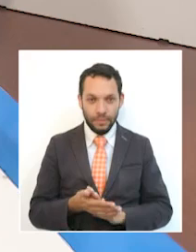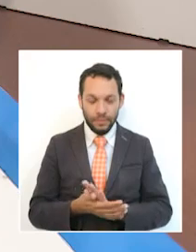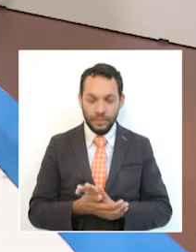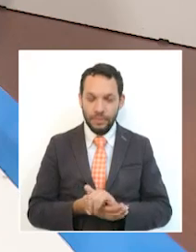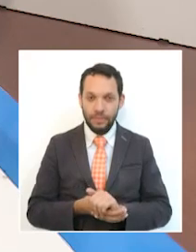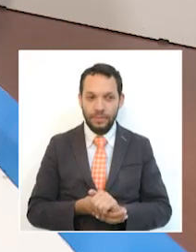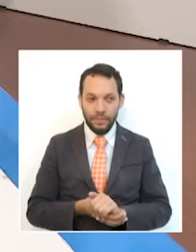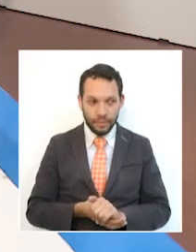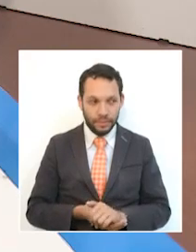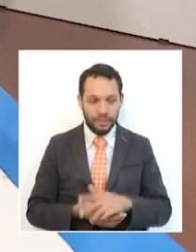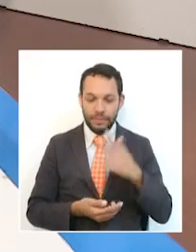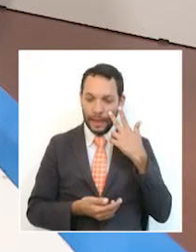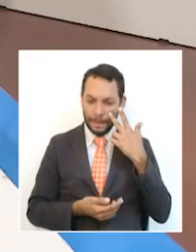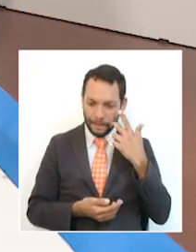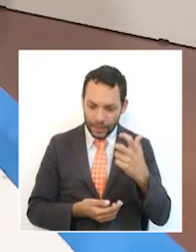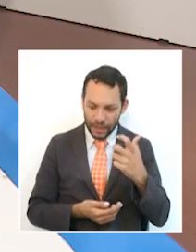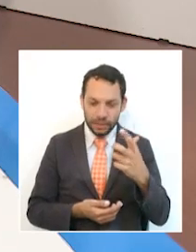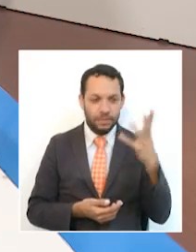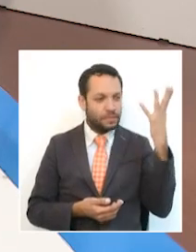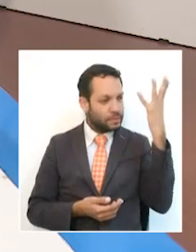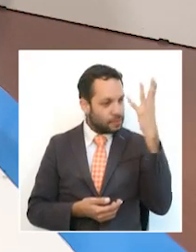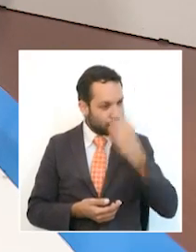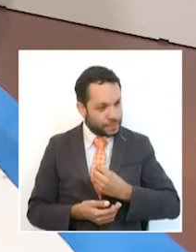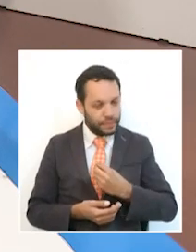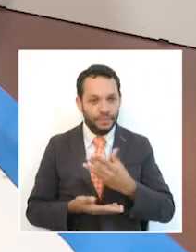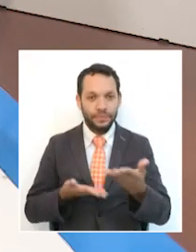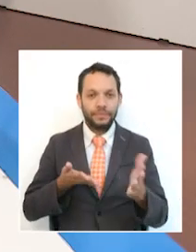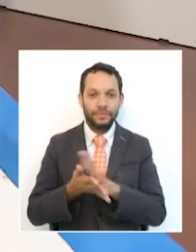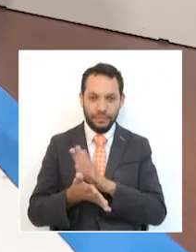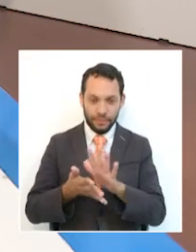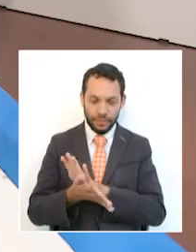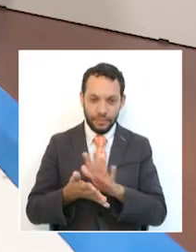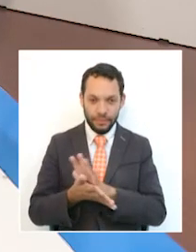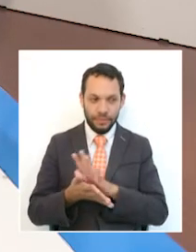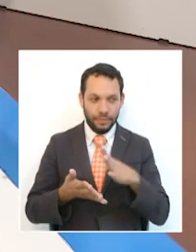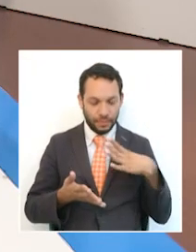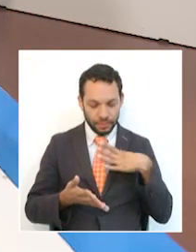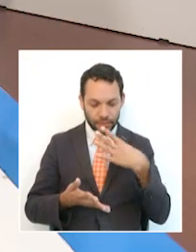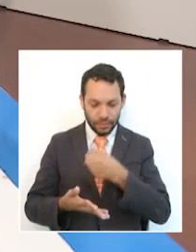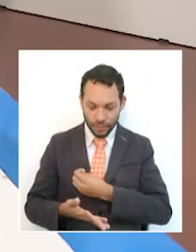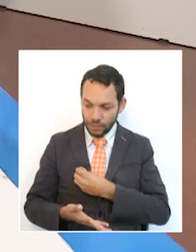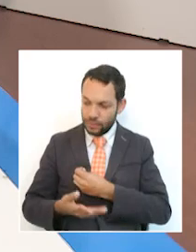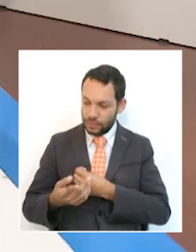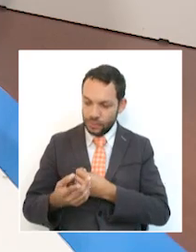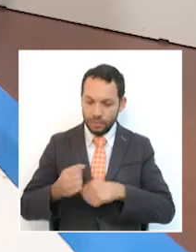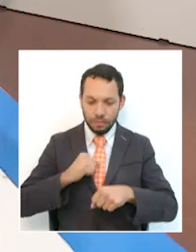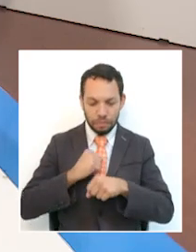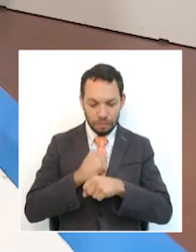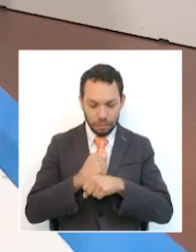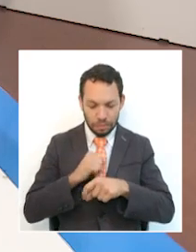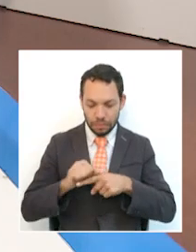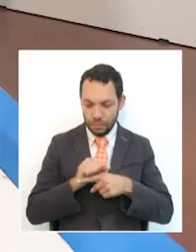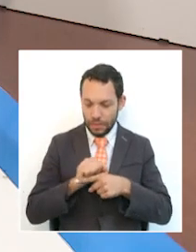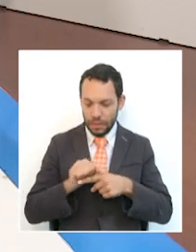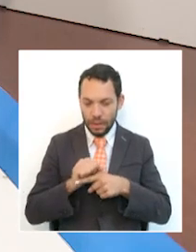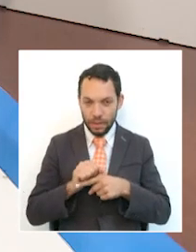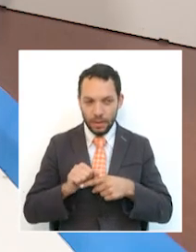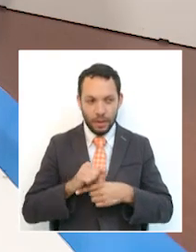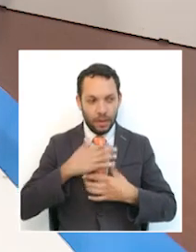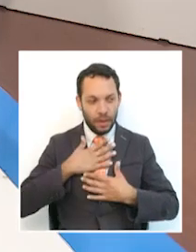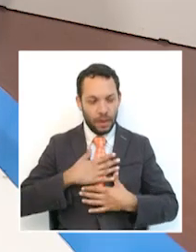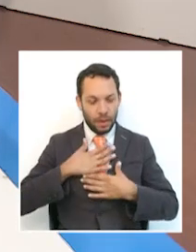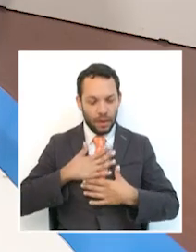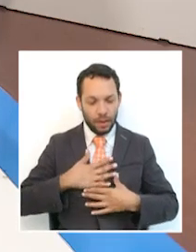esta es una de las experiencias maravillosas que tuvimos en un día para tu alma acompañada de las grandes